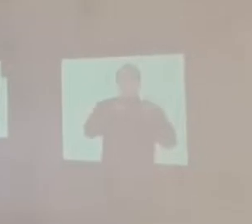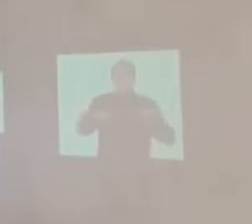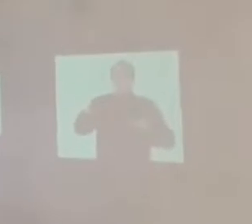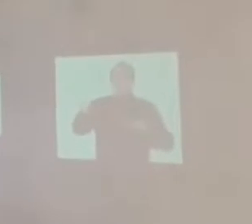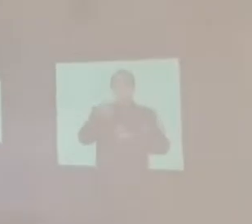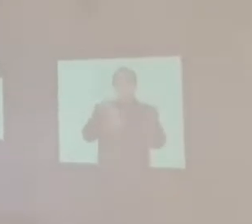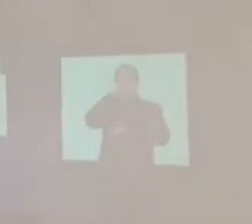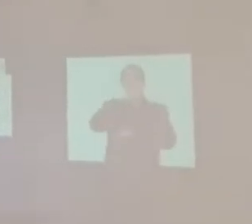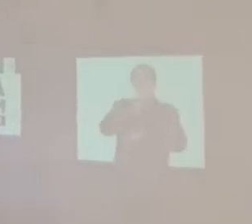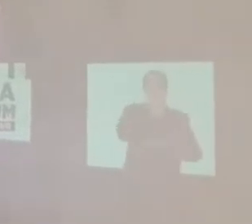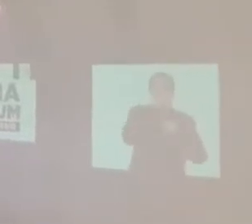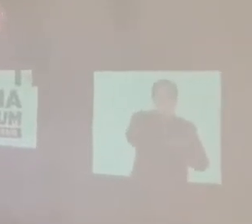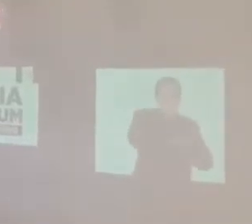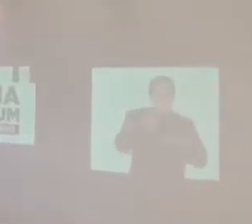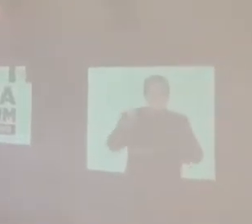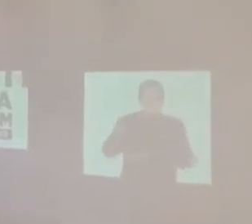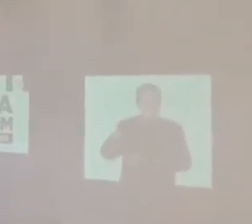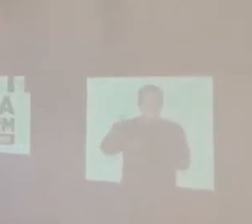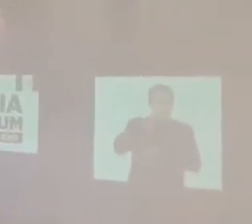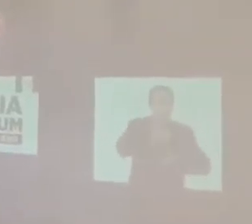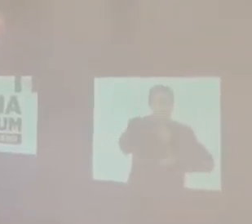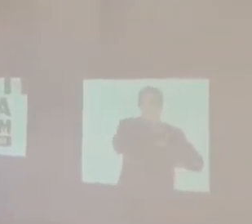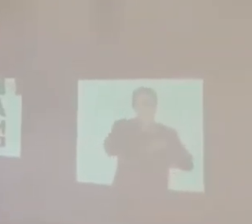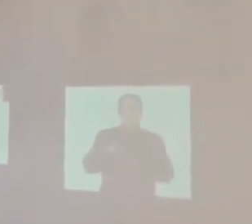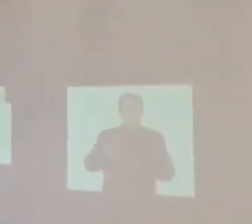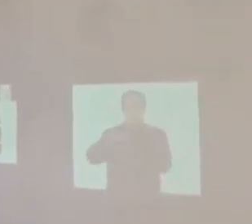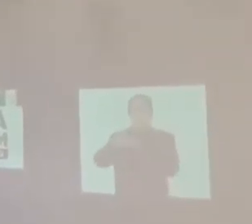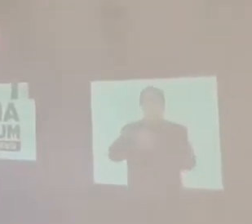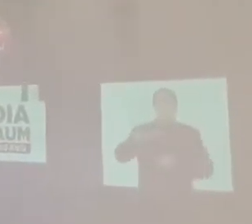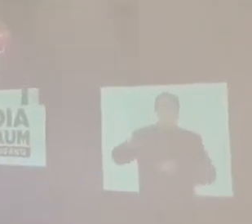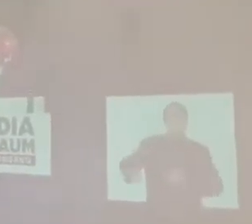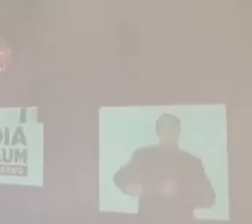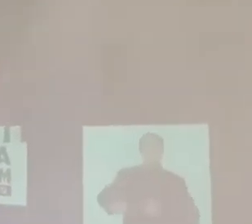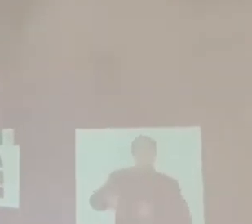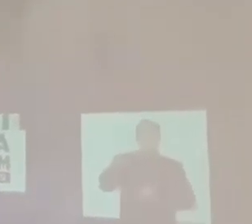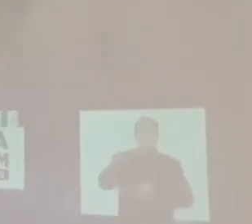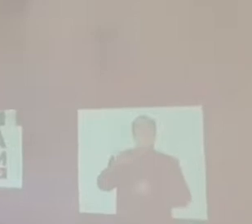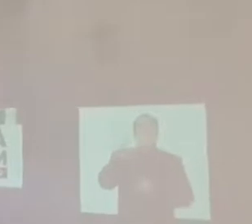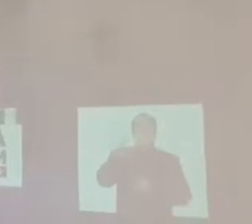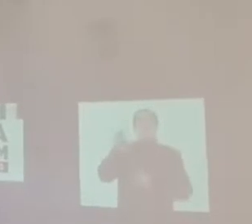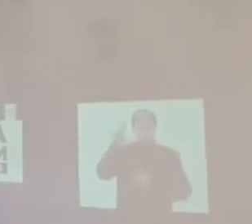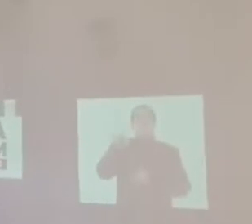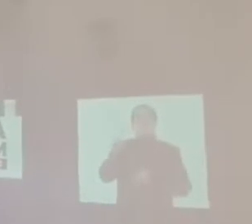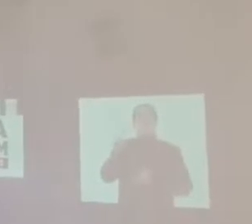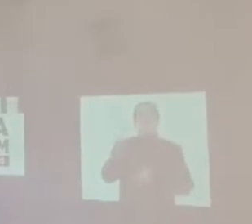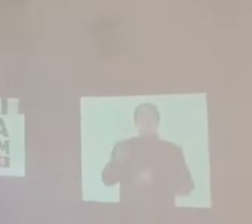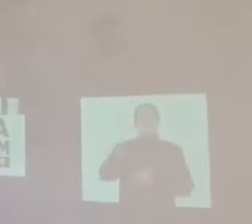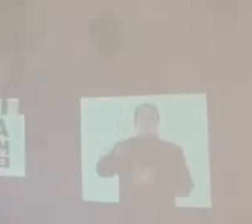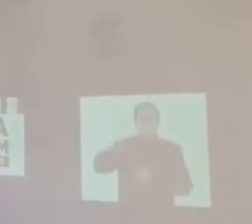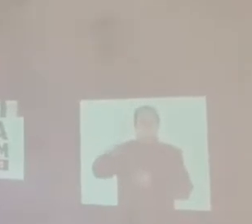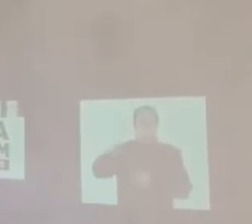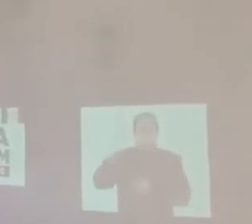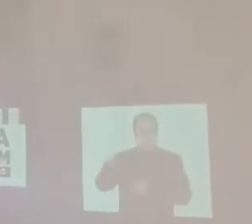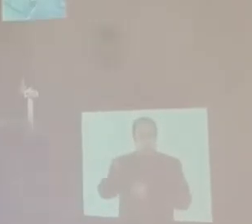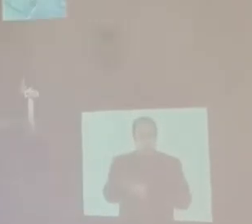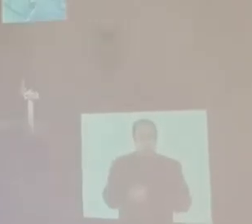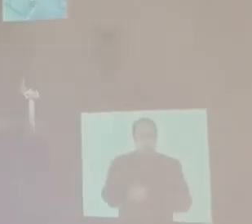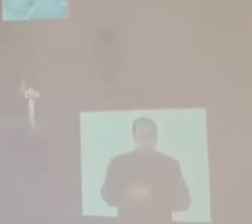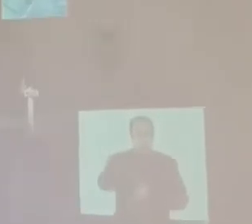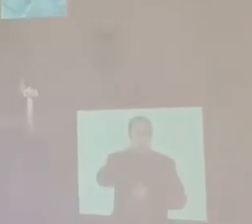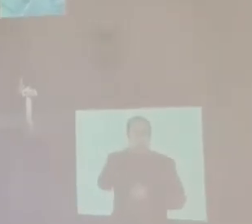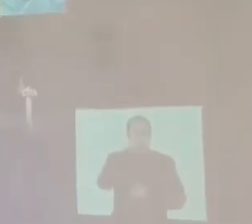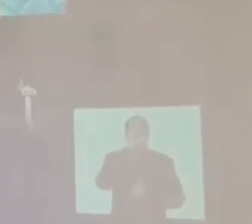México invertimos, con el apoyo del gobernador Alfredo Ramírez Bedoya de Michoacán, en el